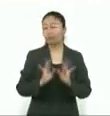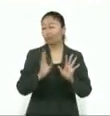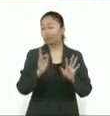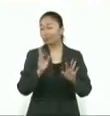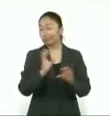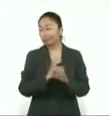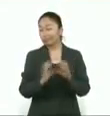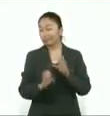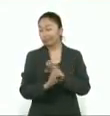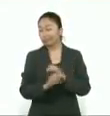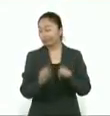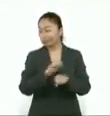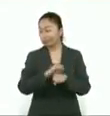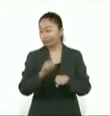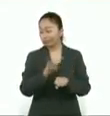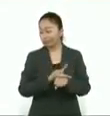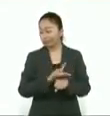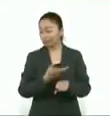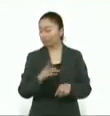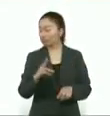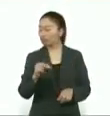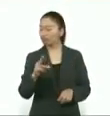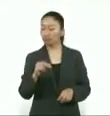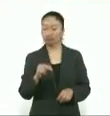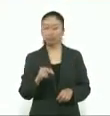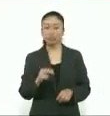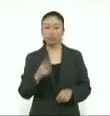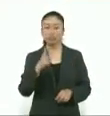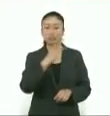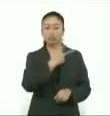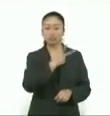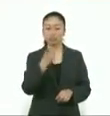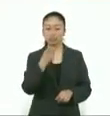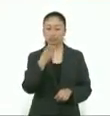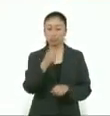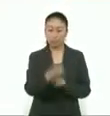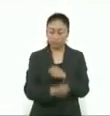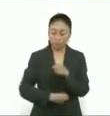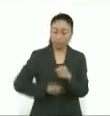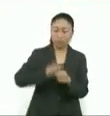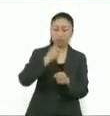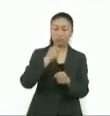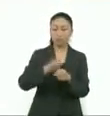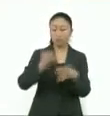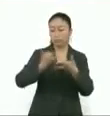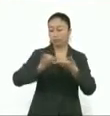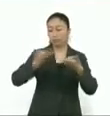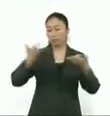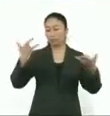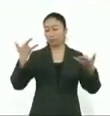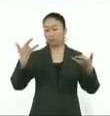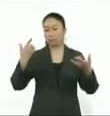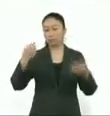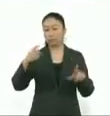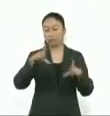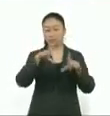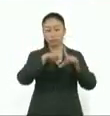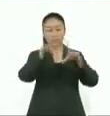Después de 200 años de historia mexicana, desde